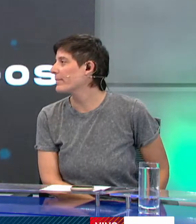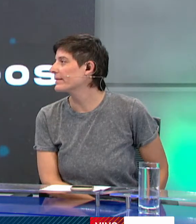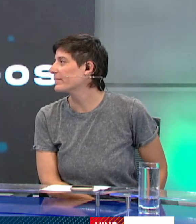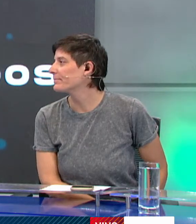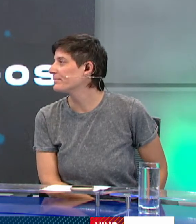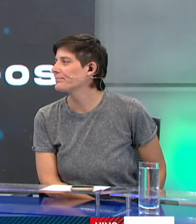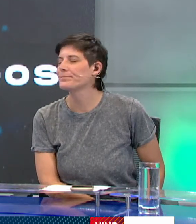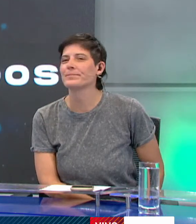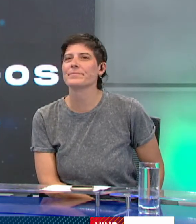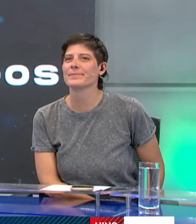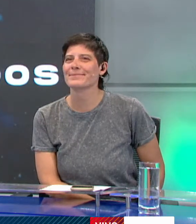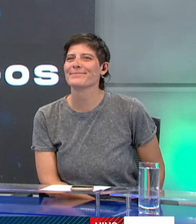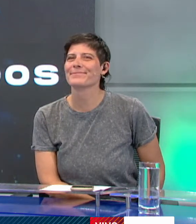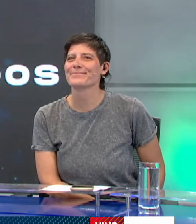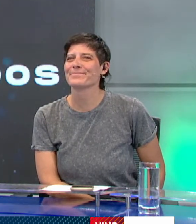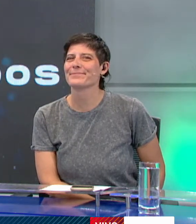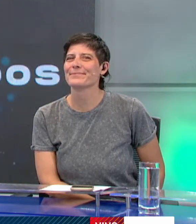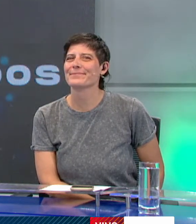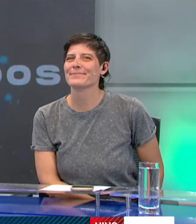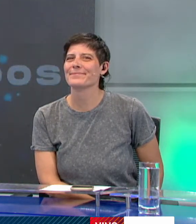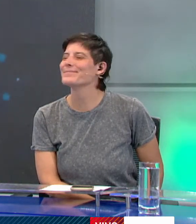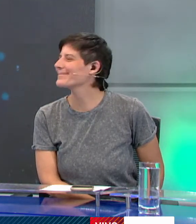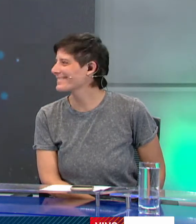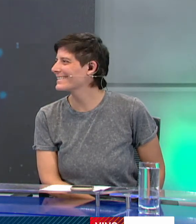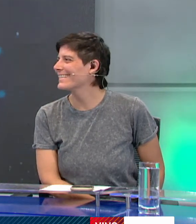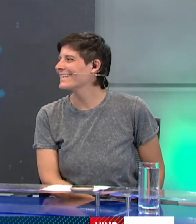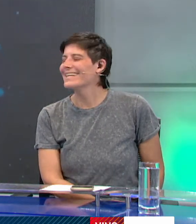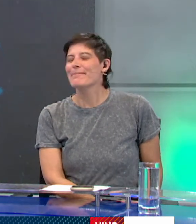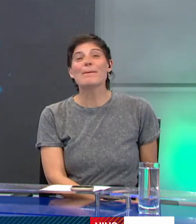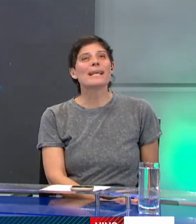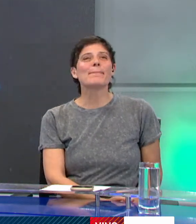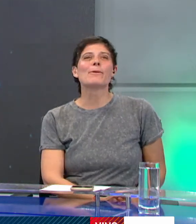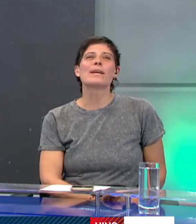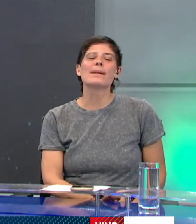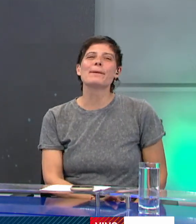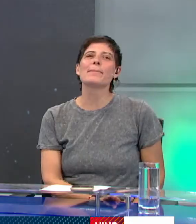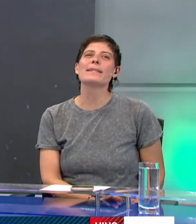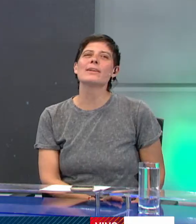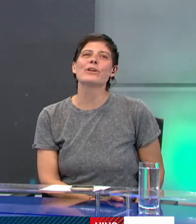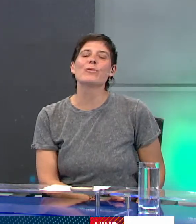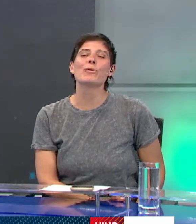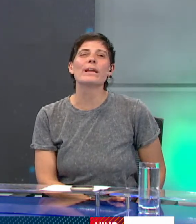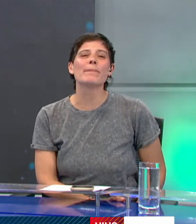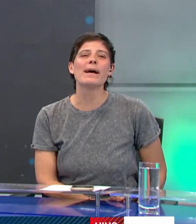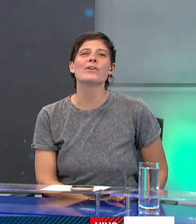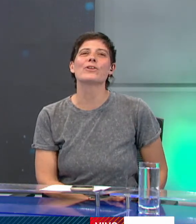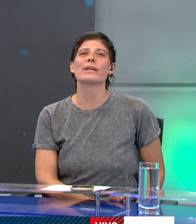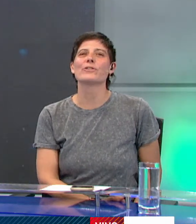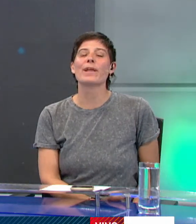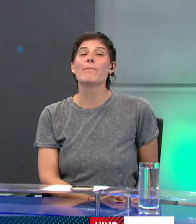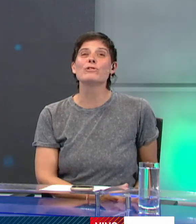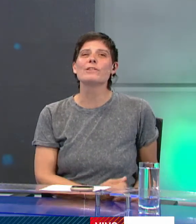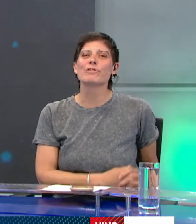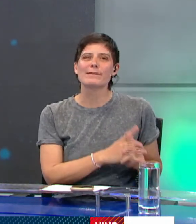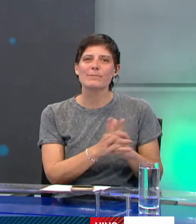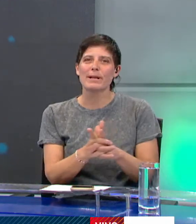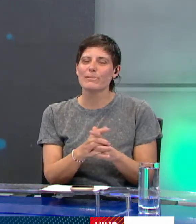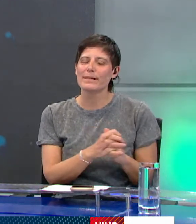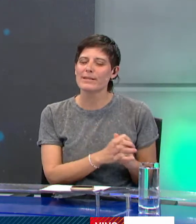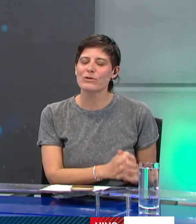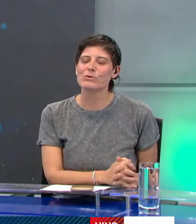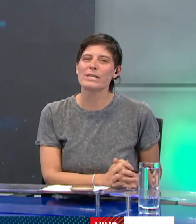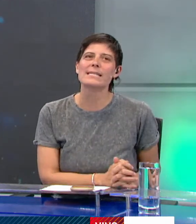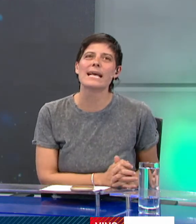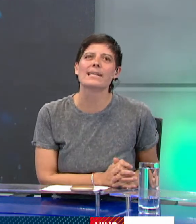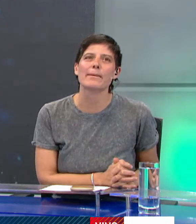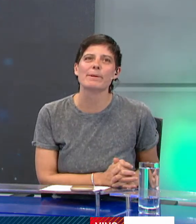por la Patria. Una rueda de auxilio indispensable para el gobierno nacional. Vamos a la pausa rápidamente, nos queda un bloque más, nos queda todavía mucha información para compartir